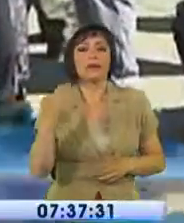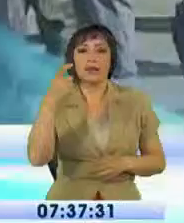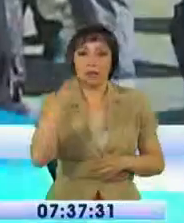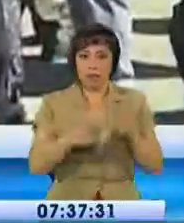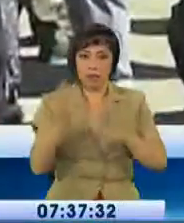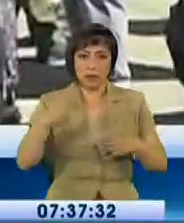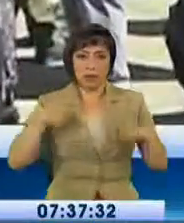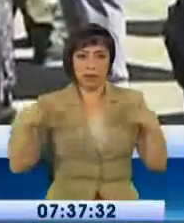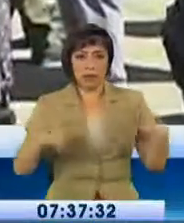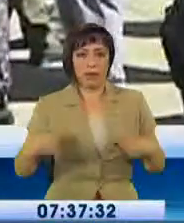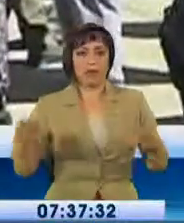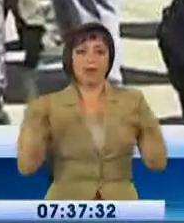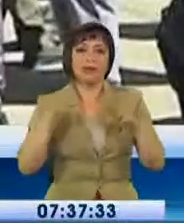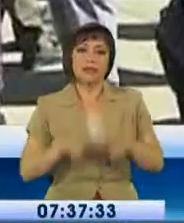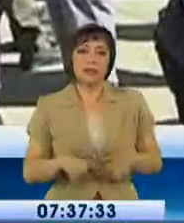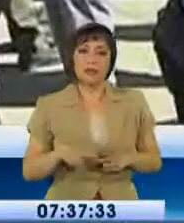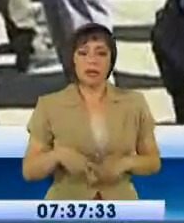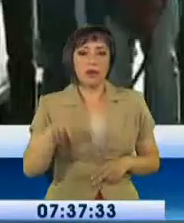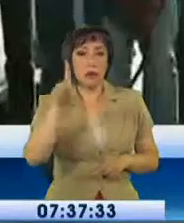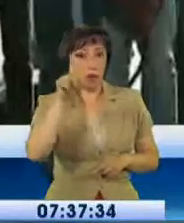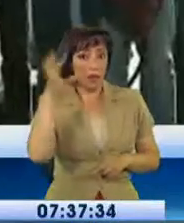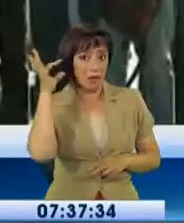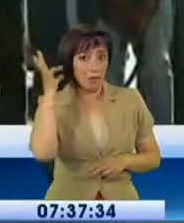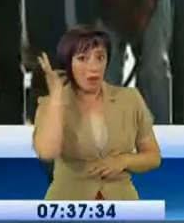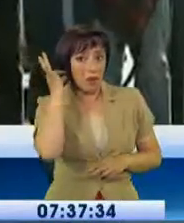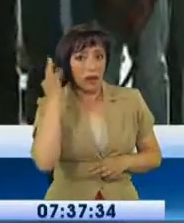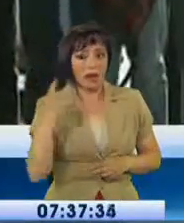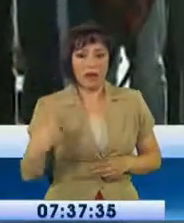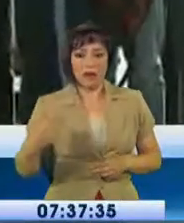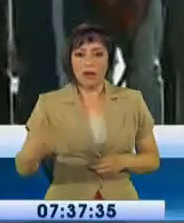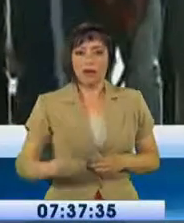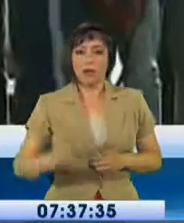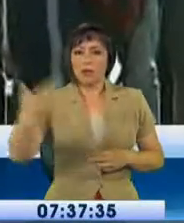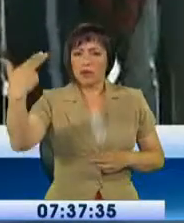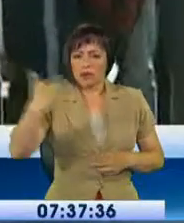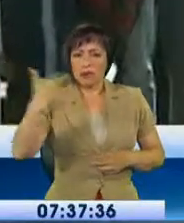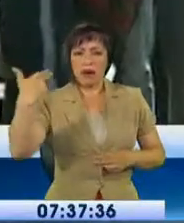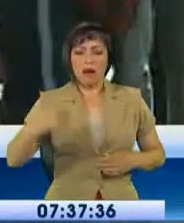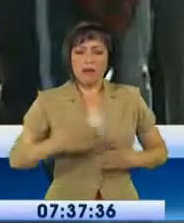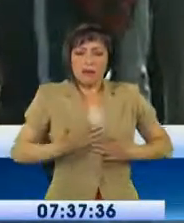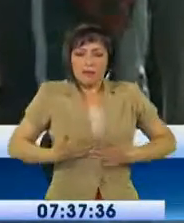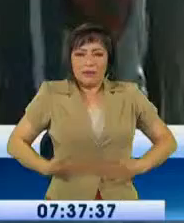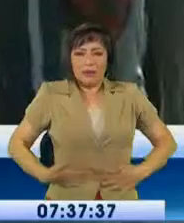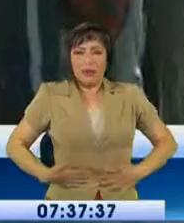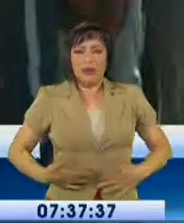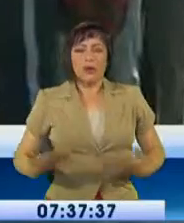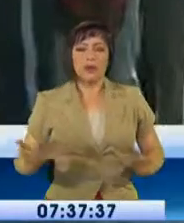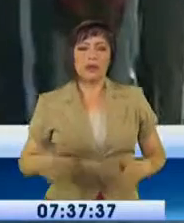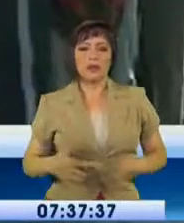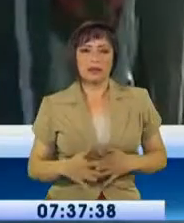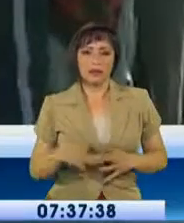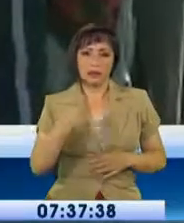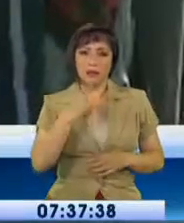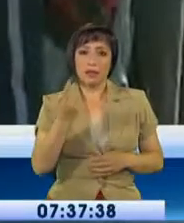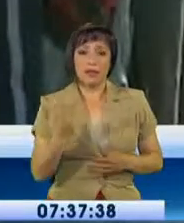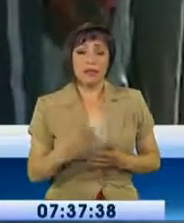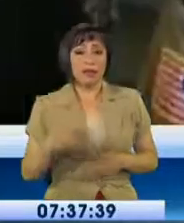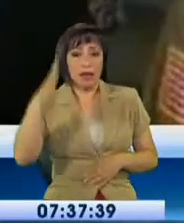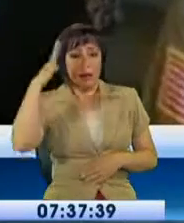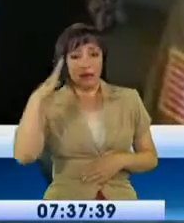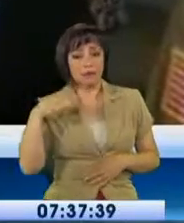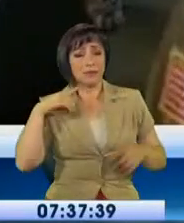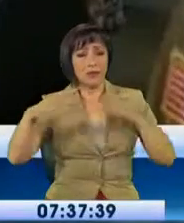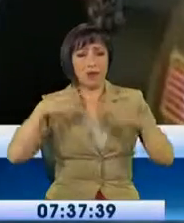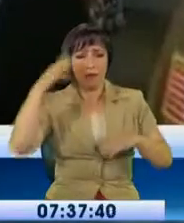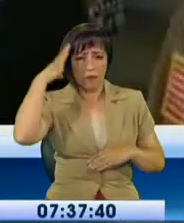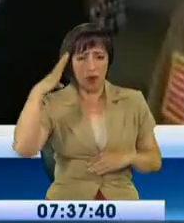heridas, entre las que se encuentra una mujer que recibió un disparo en el tórax, de acuerdo al informe preliminar del jefe de policía de